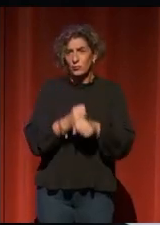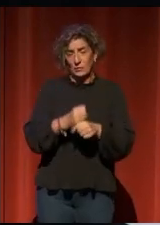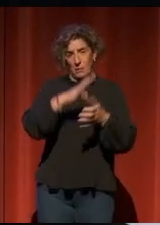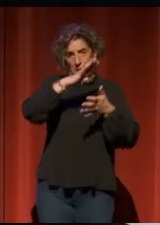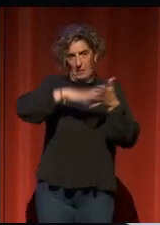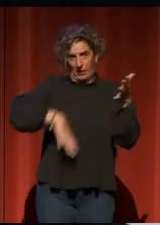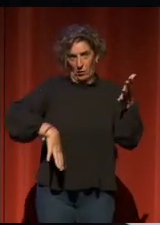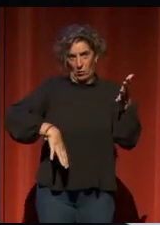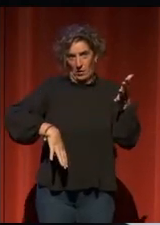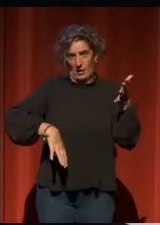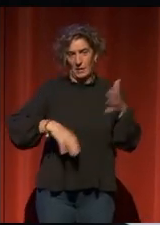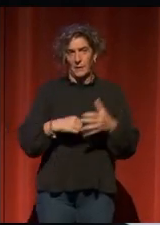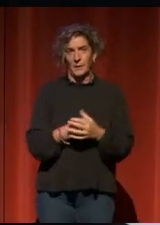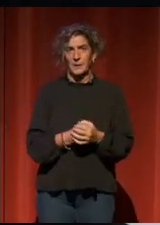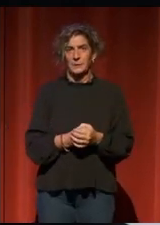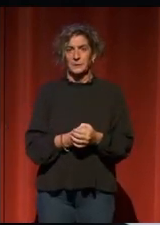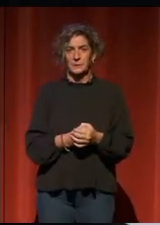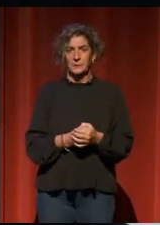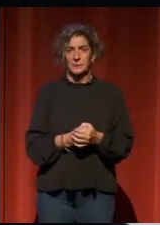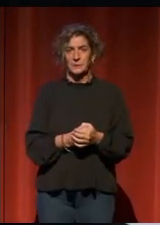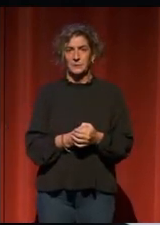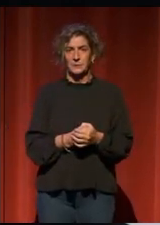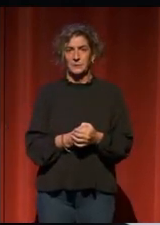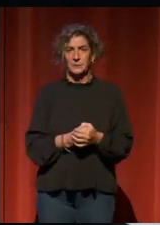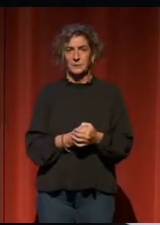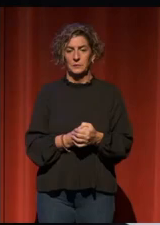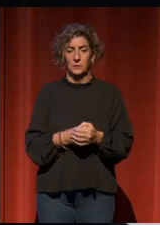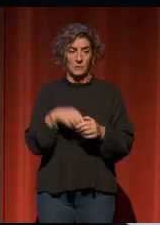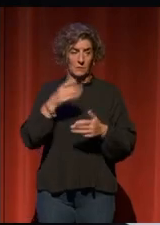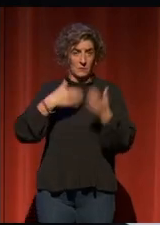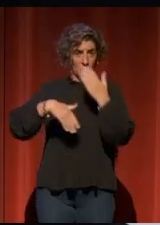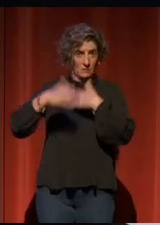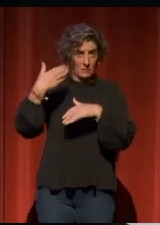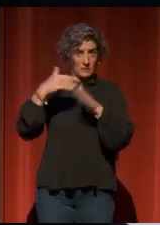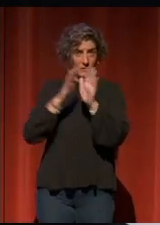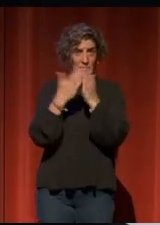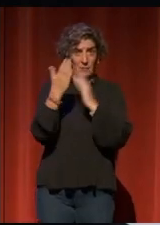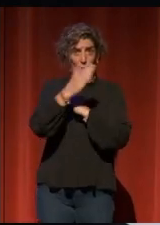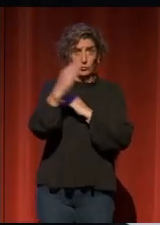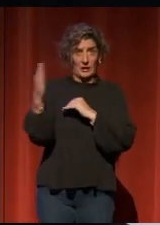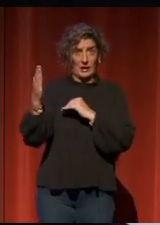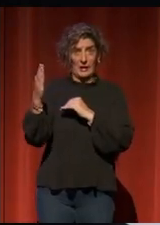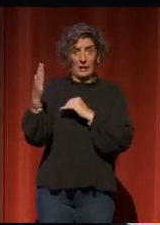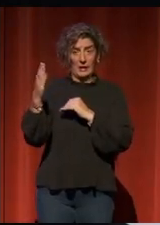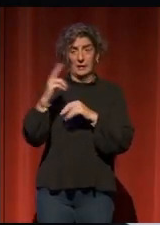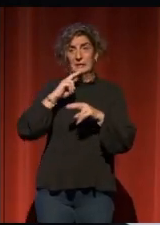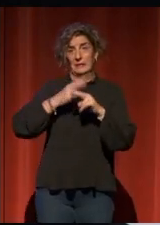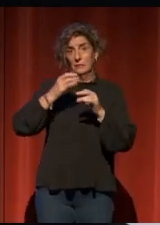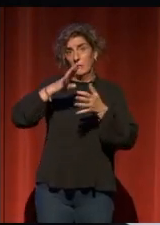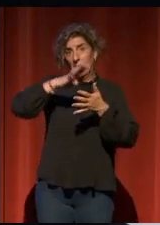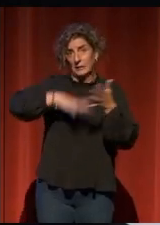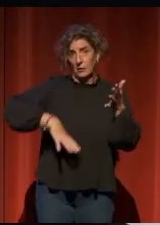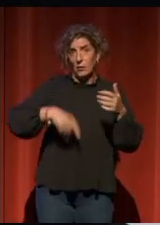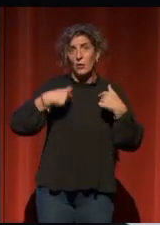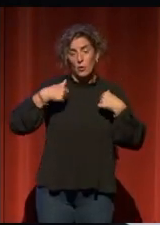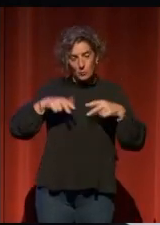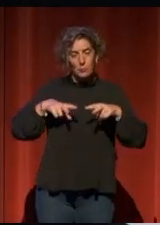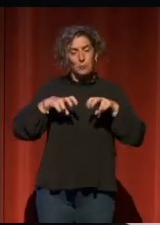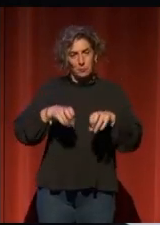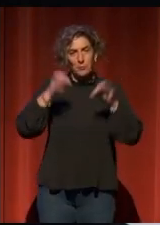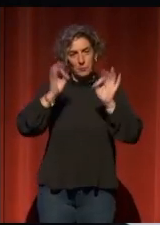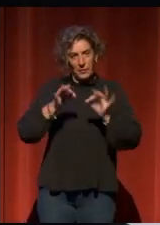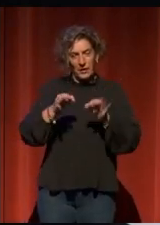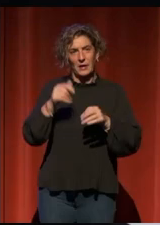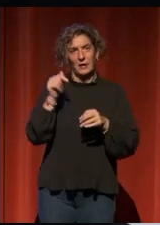Barcelona y fue en la llamada entonces Biblioteca de Cataluña donde me inicié de verdad en